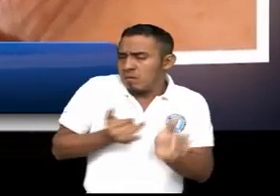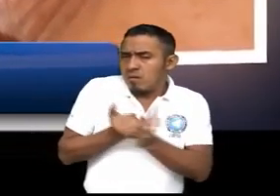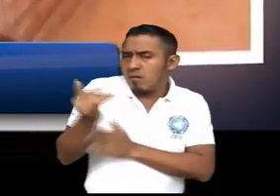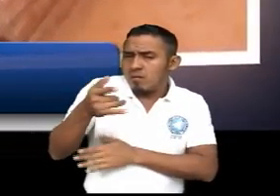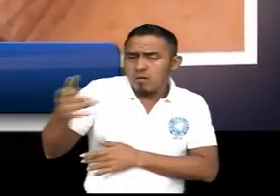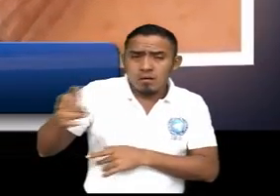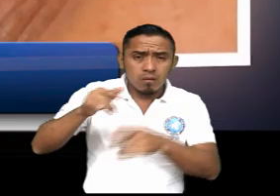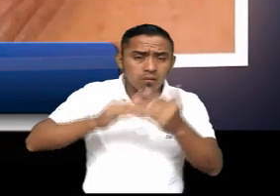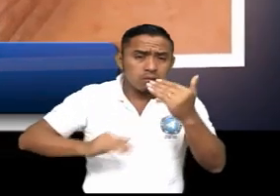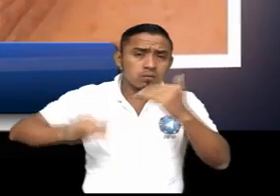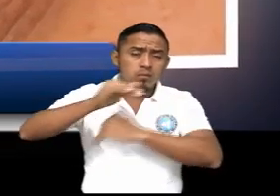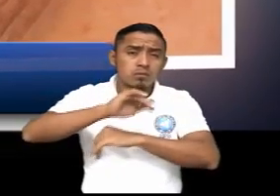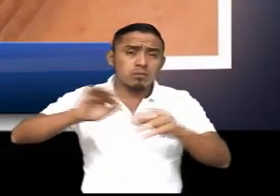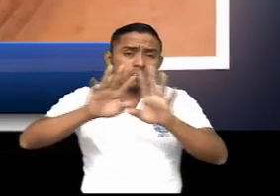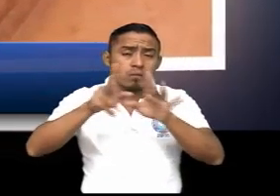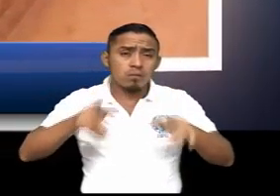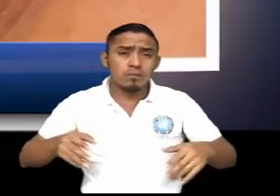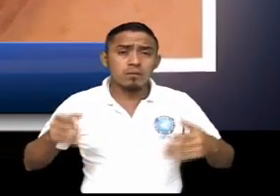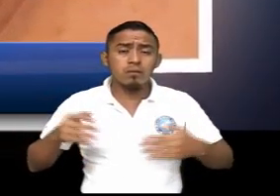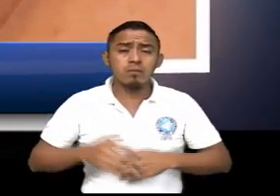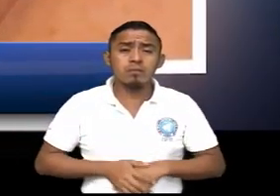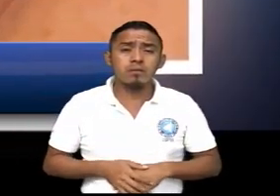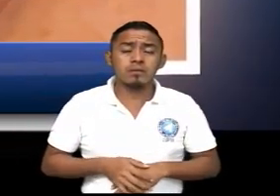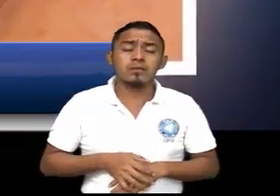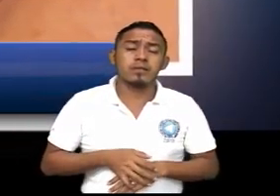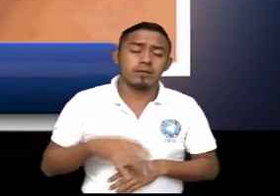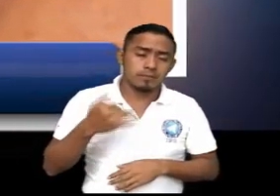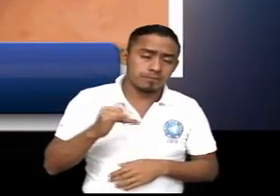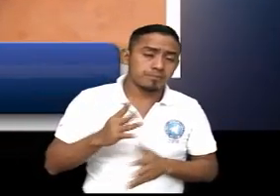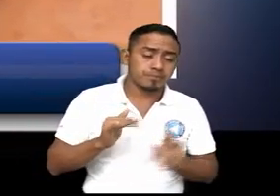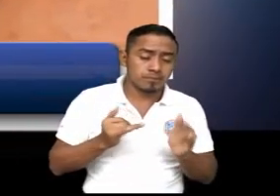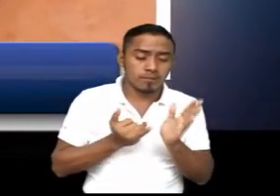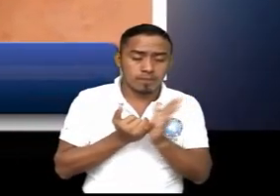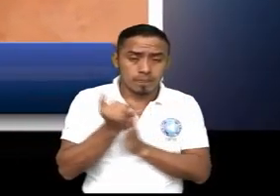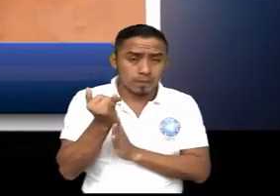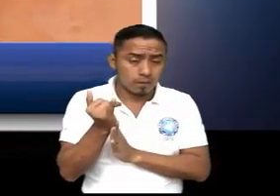qué se presenta mayor? Es que se han hecho varios estudios y